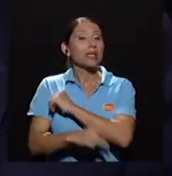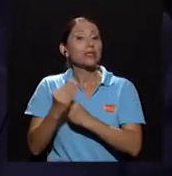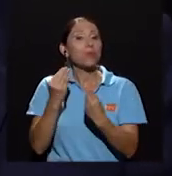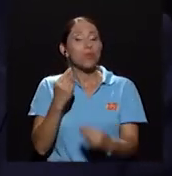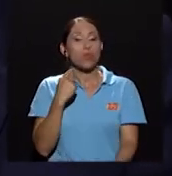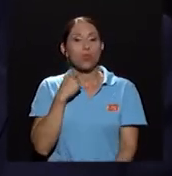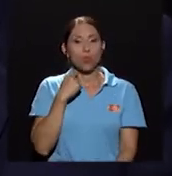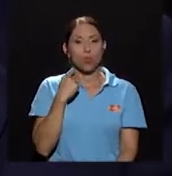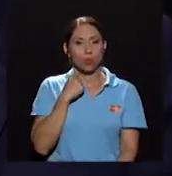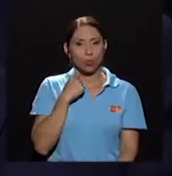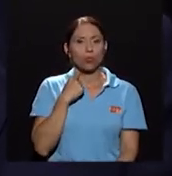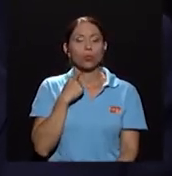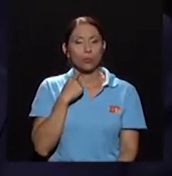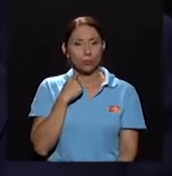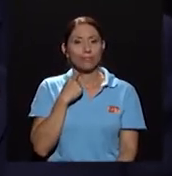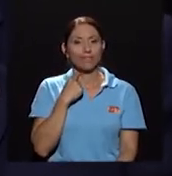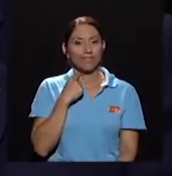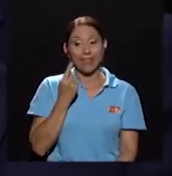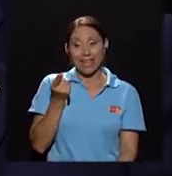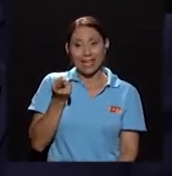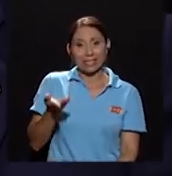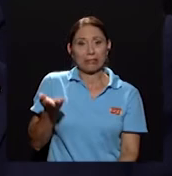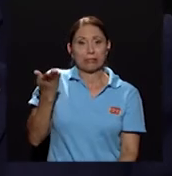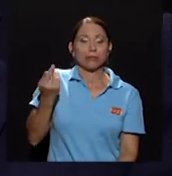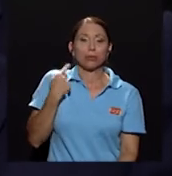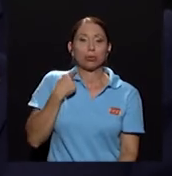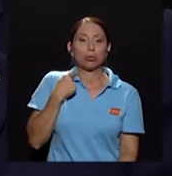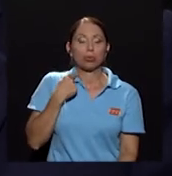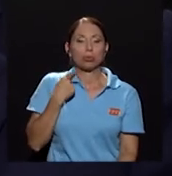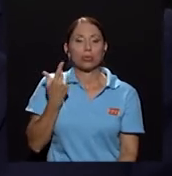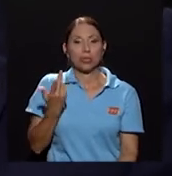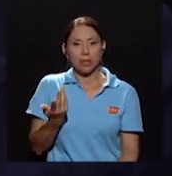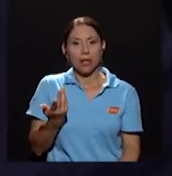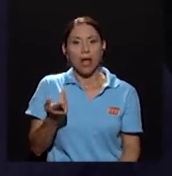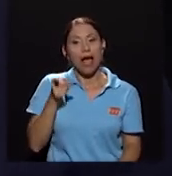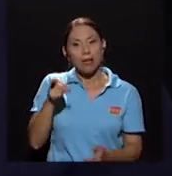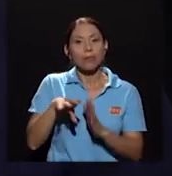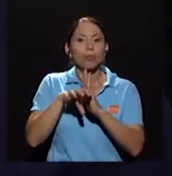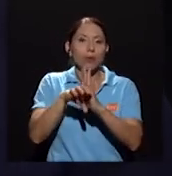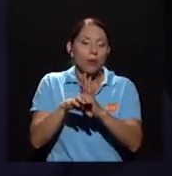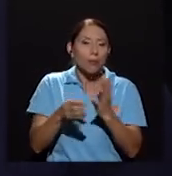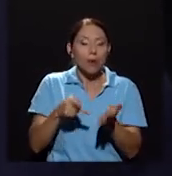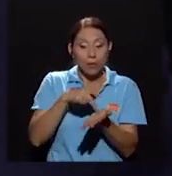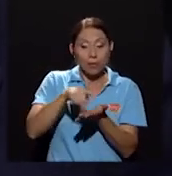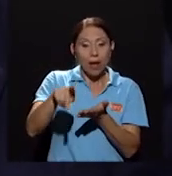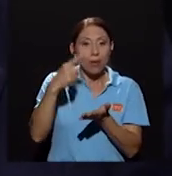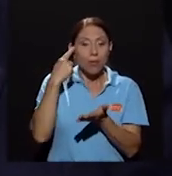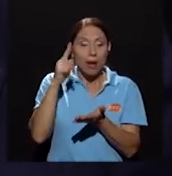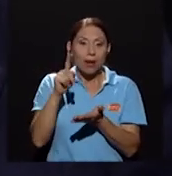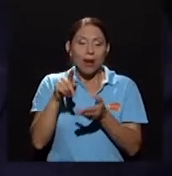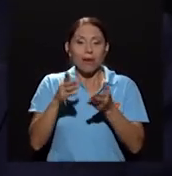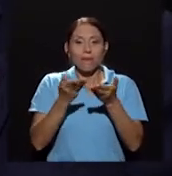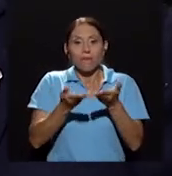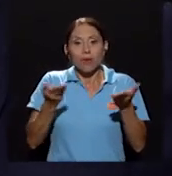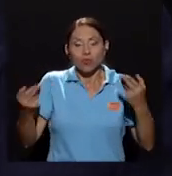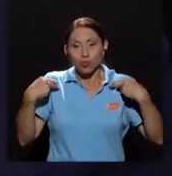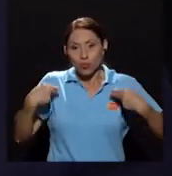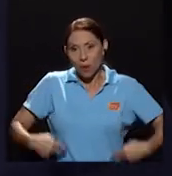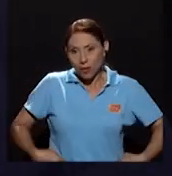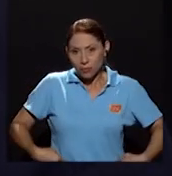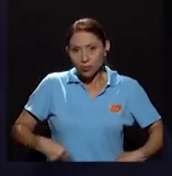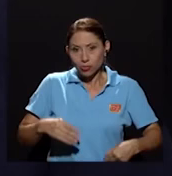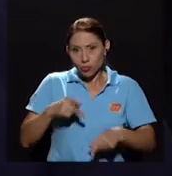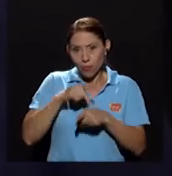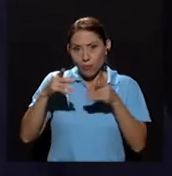esos altos costos sobresalen los de él los recursos humanos y este eso está íntimamente